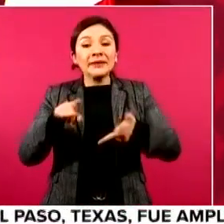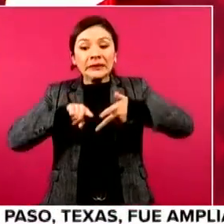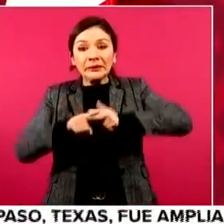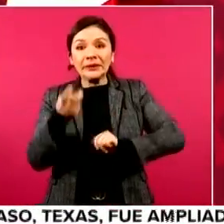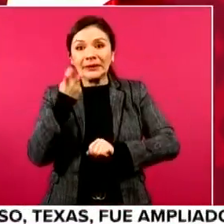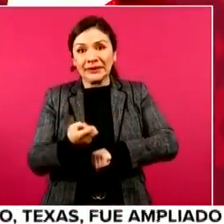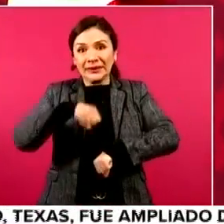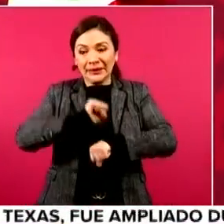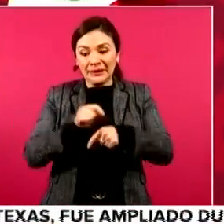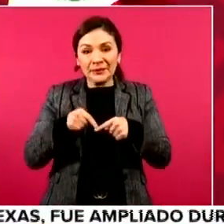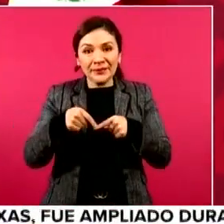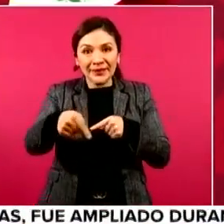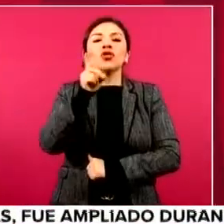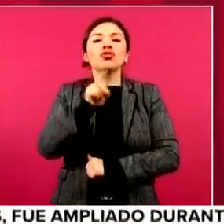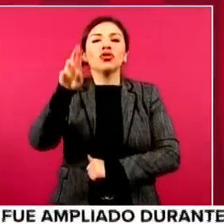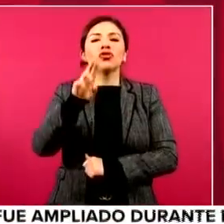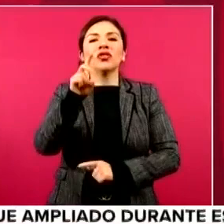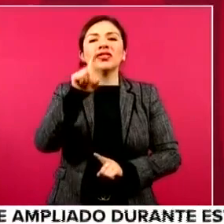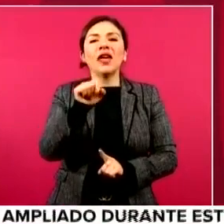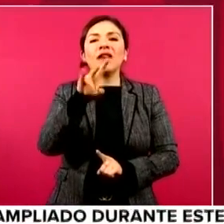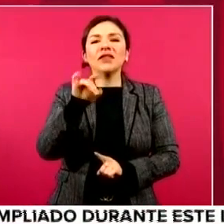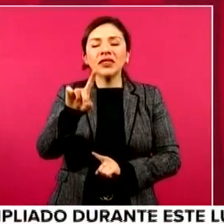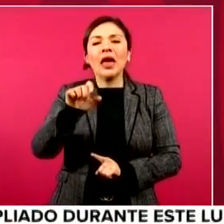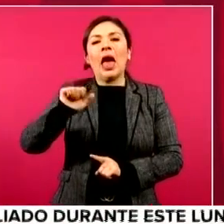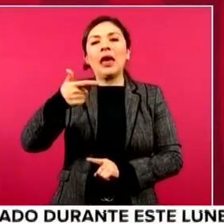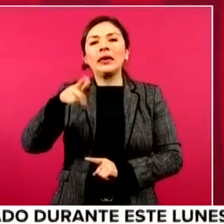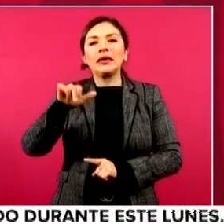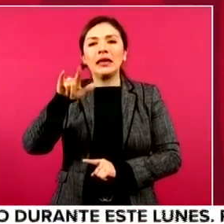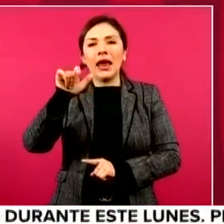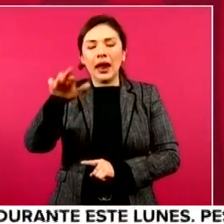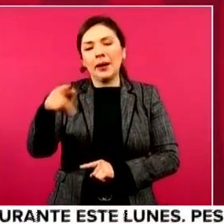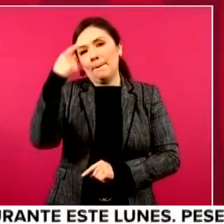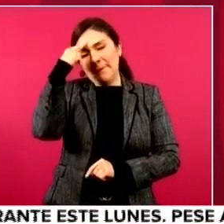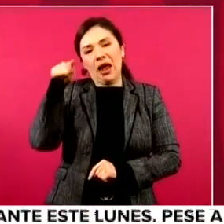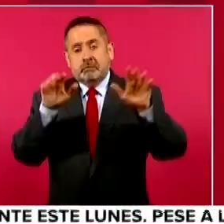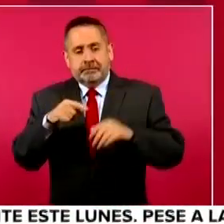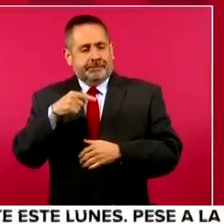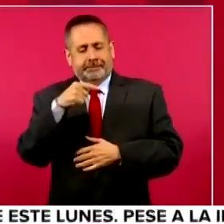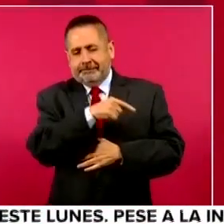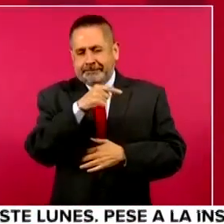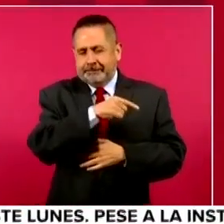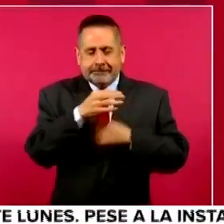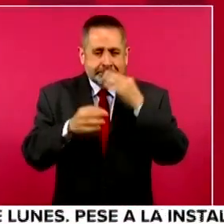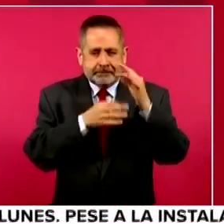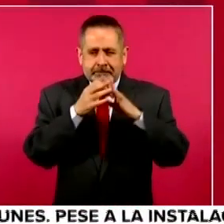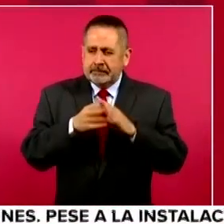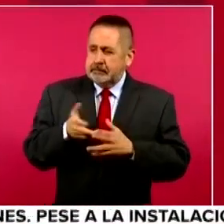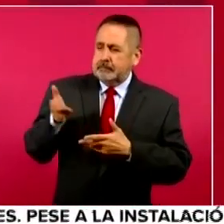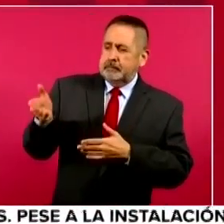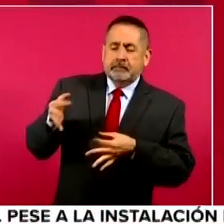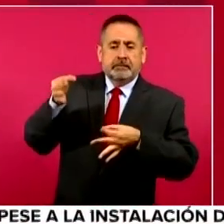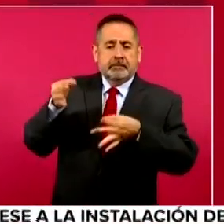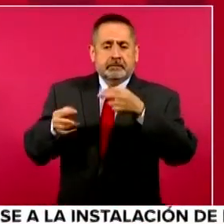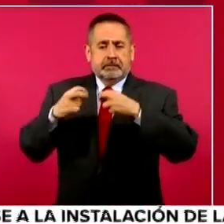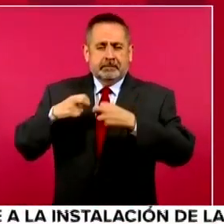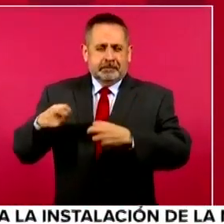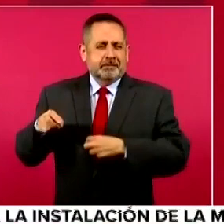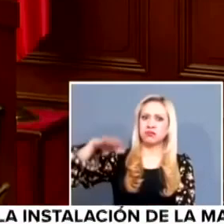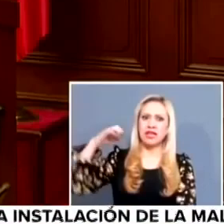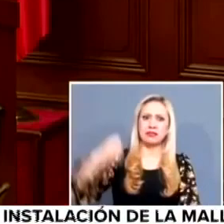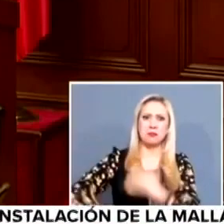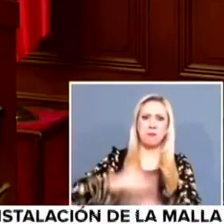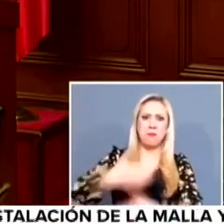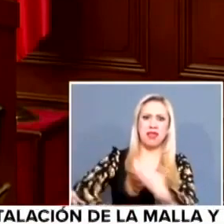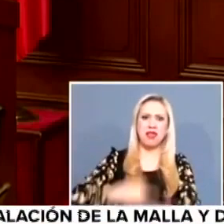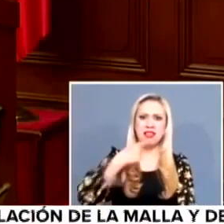que se remueva, que se resuelva pronto el asunto antes del 2 de enero. Dijo que no hay duda de que es una copia, pero lo